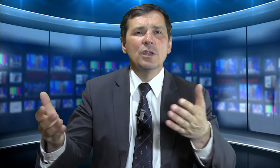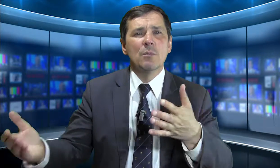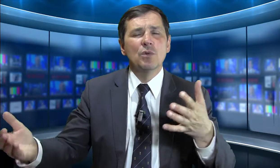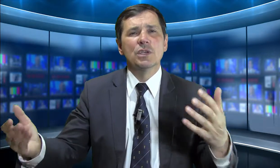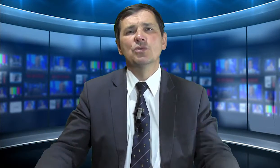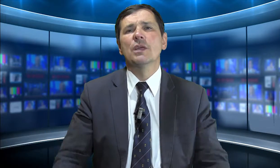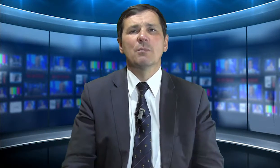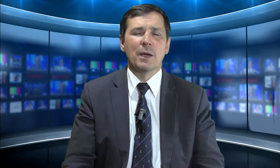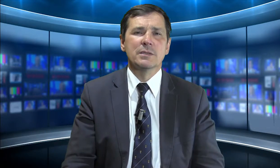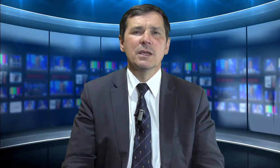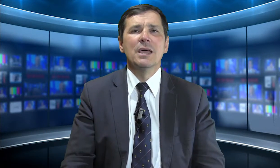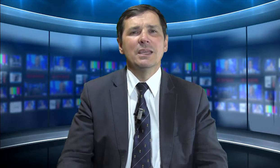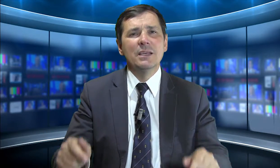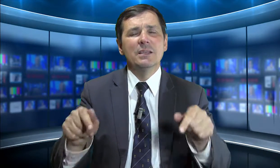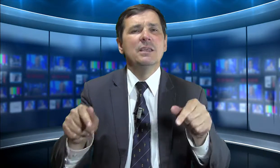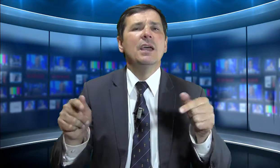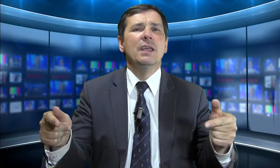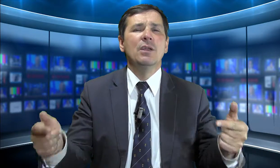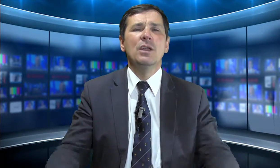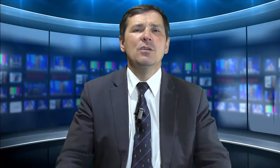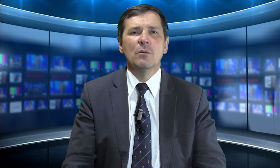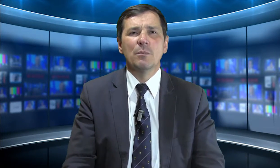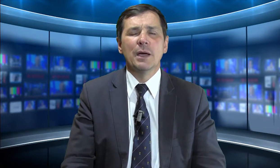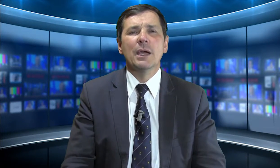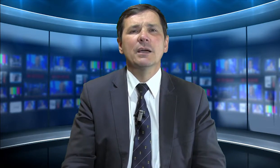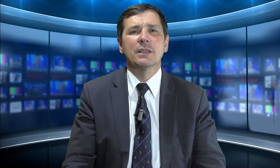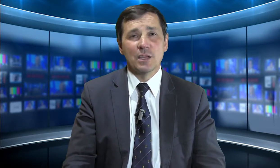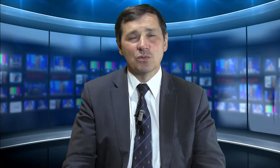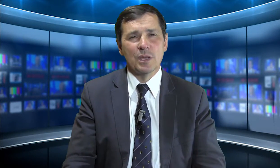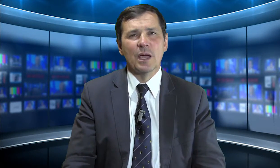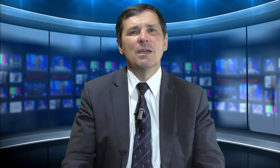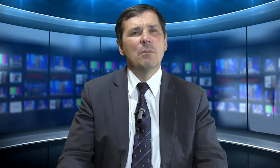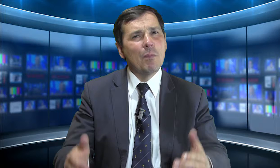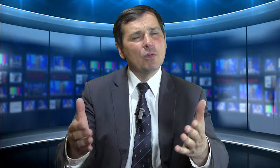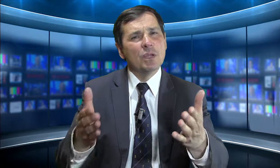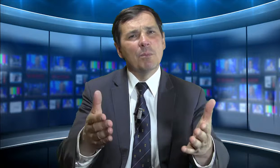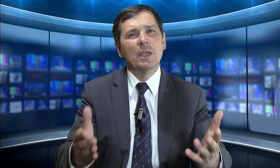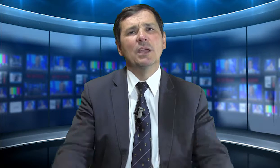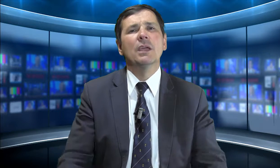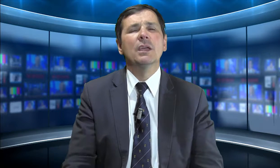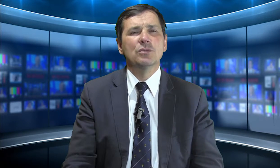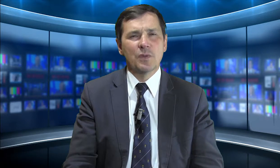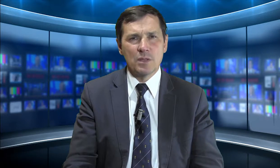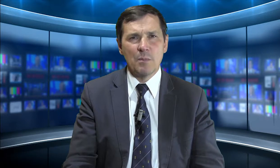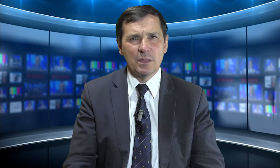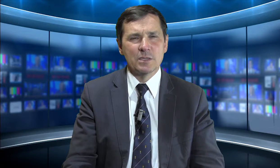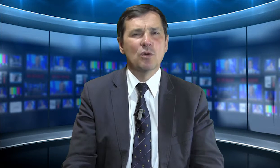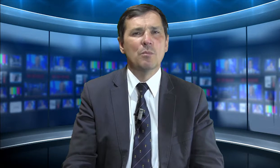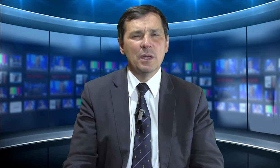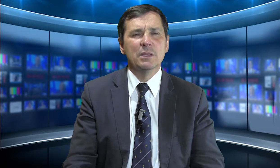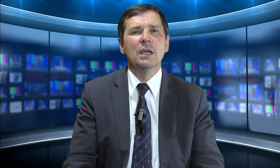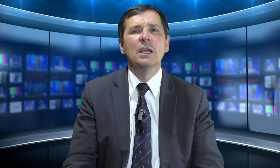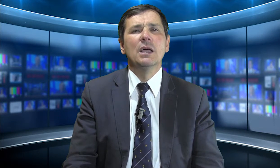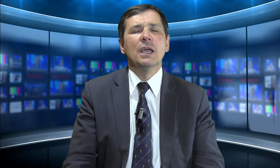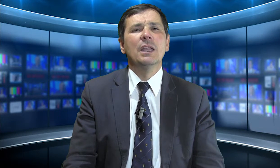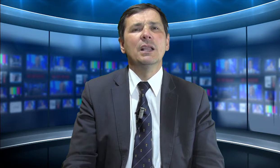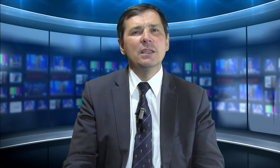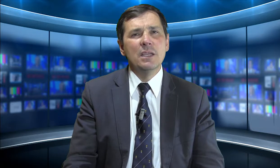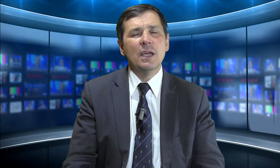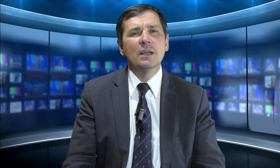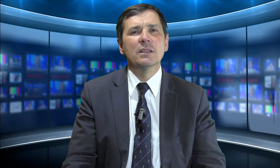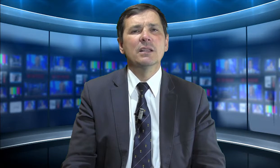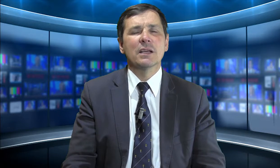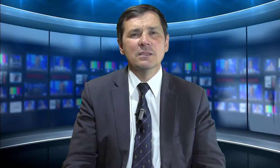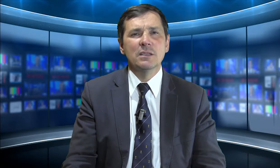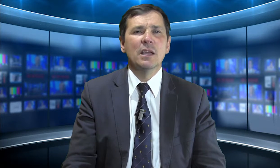una procesión en muchas ciudades del país. Y ese día eligieron ellos para tener su día. Vamos a luchar para que eso efectivamente se convierta en